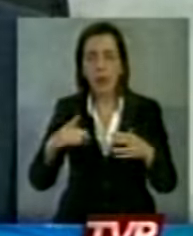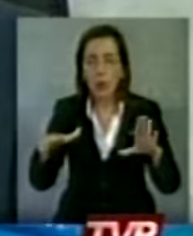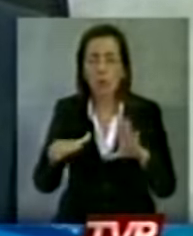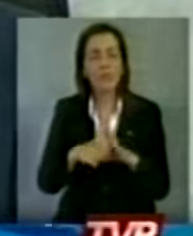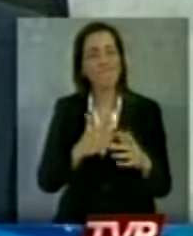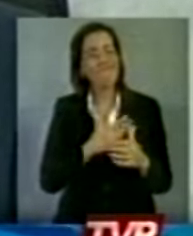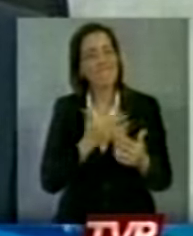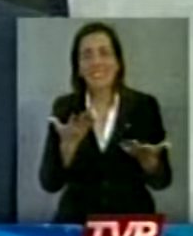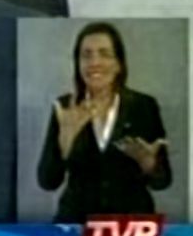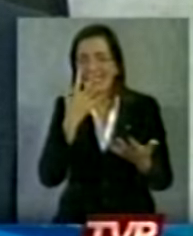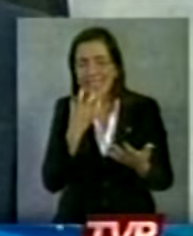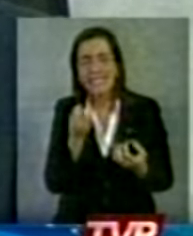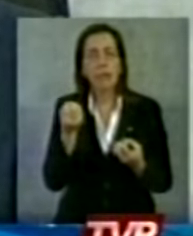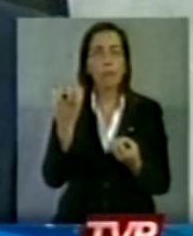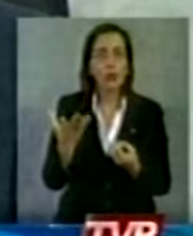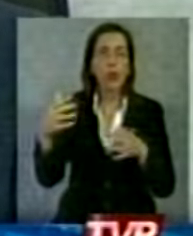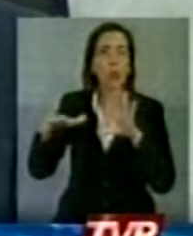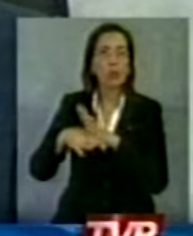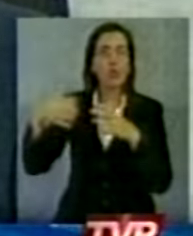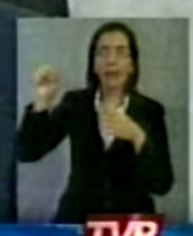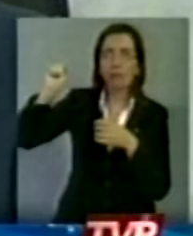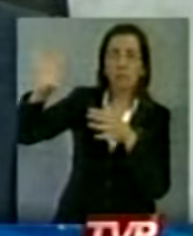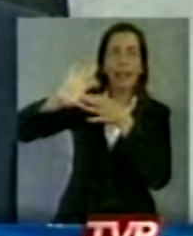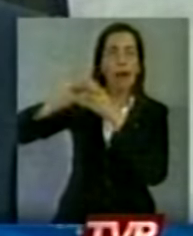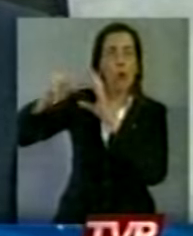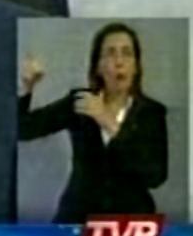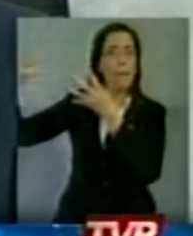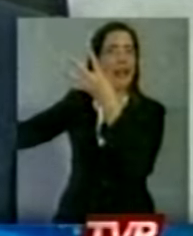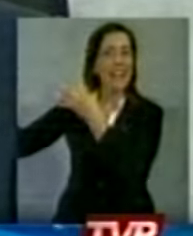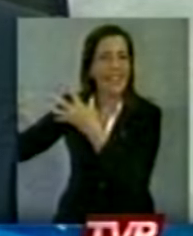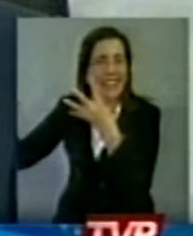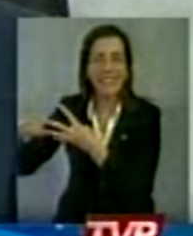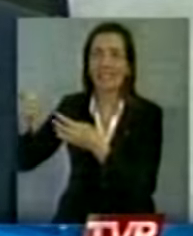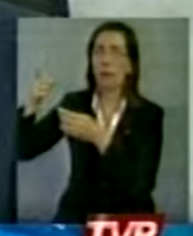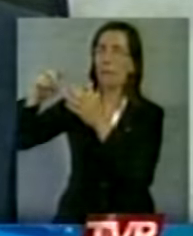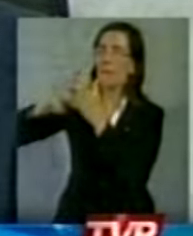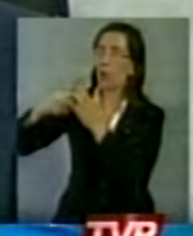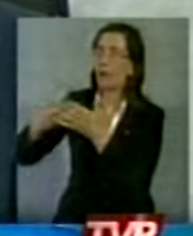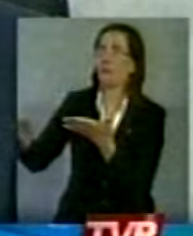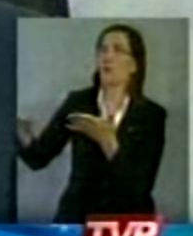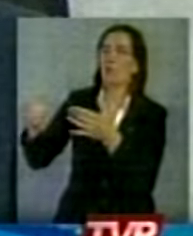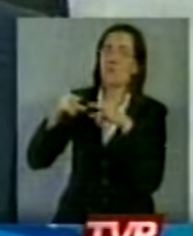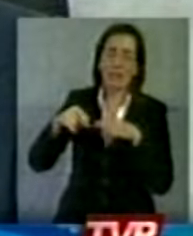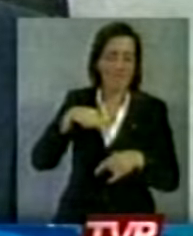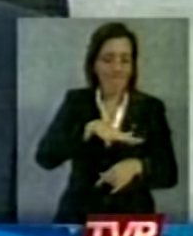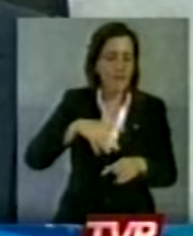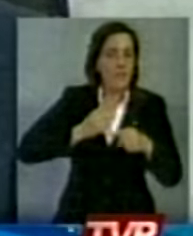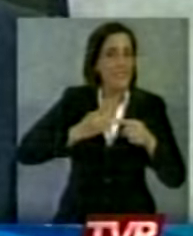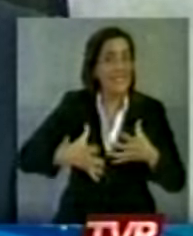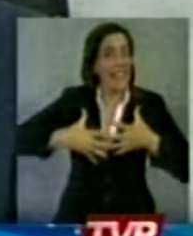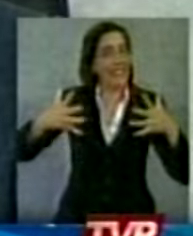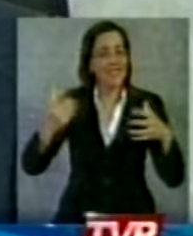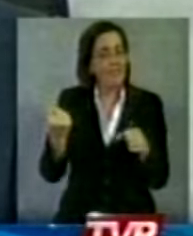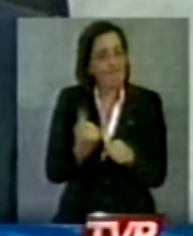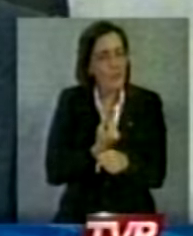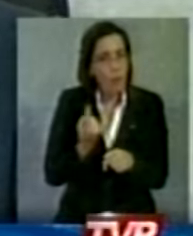se lamentaba de que la guerra europea y las crisis perturbaron la realización del programa